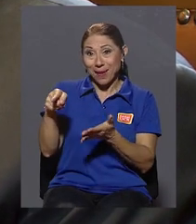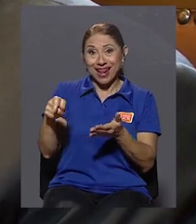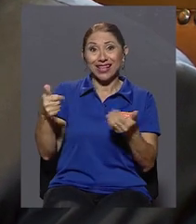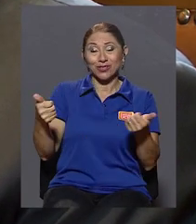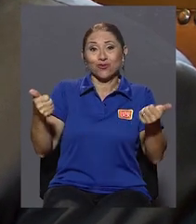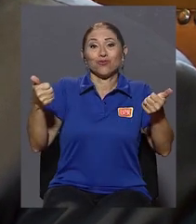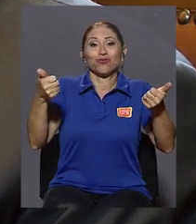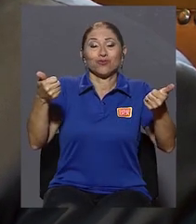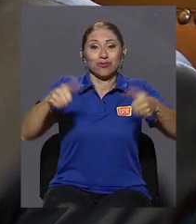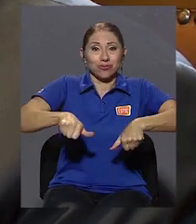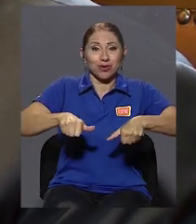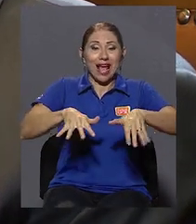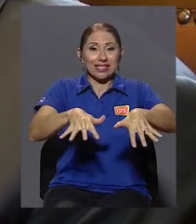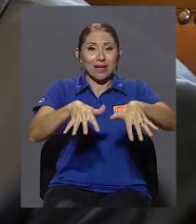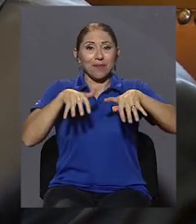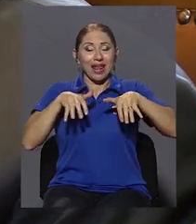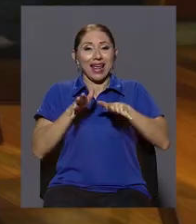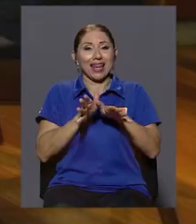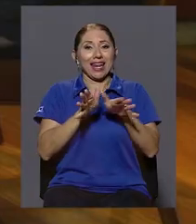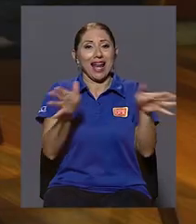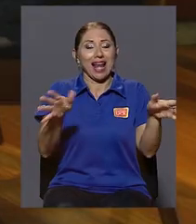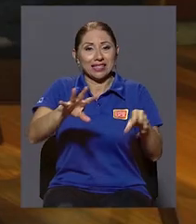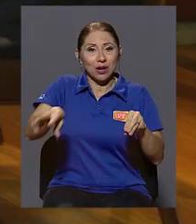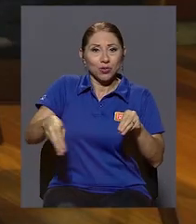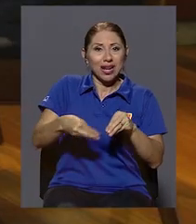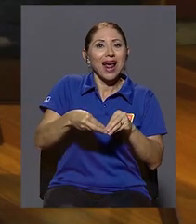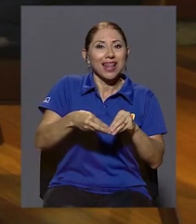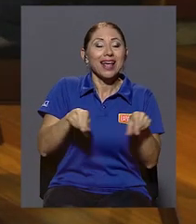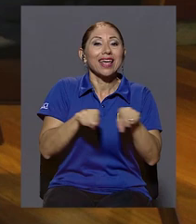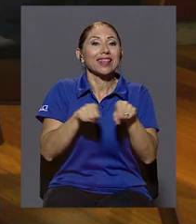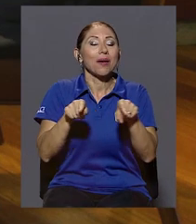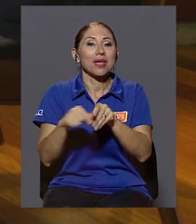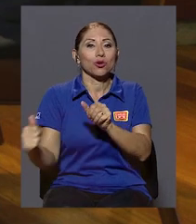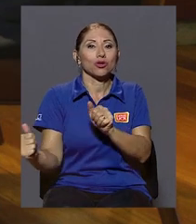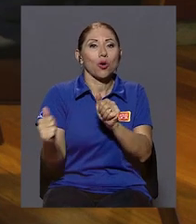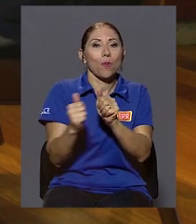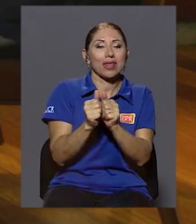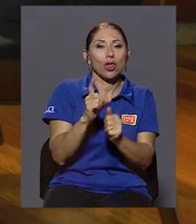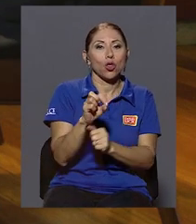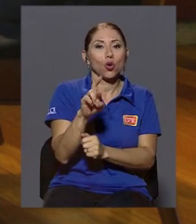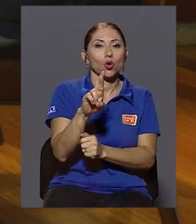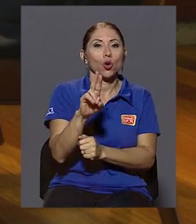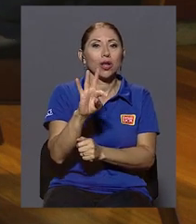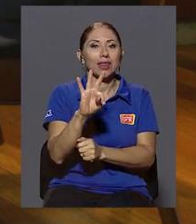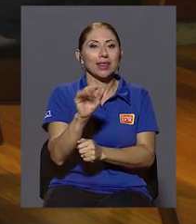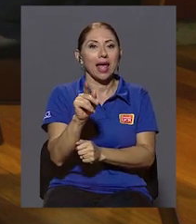una Asamblea General Extraordinaria a la cual nos acompañó también el doctor Tamarit